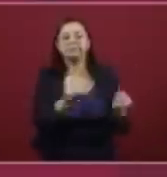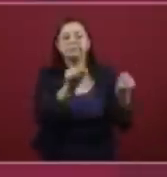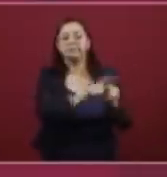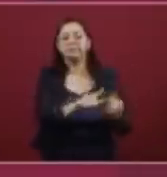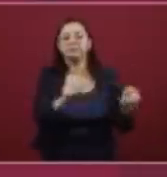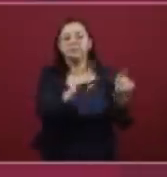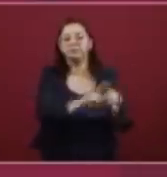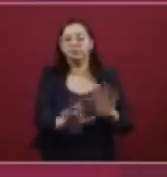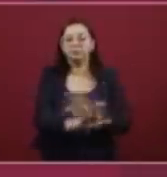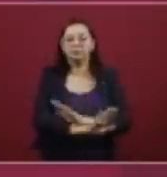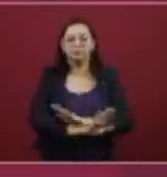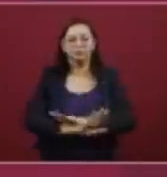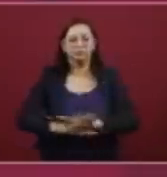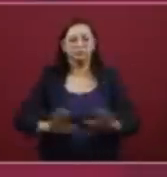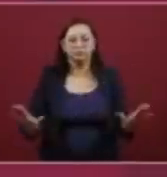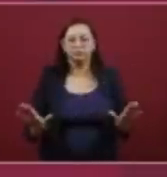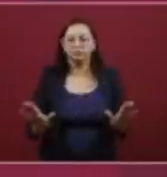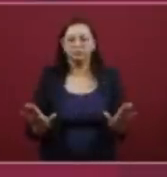No,